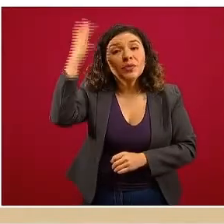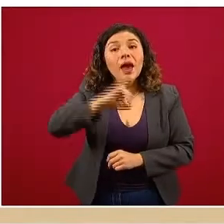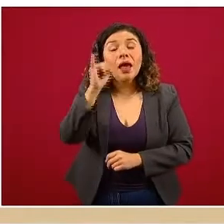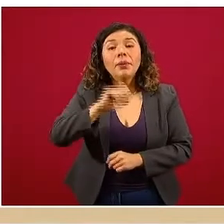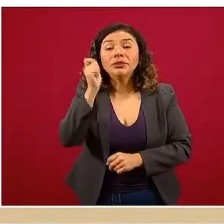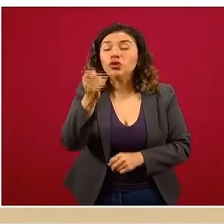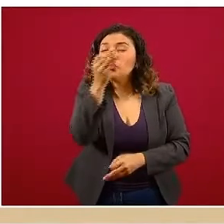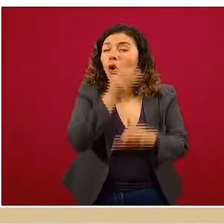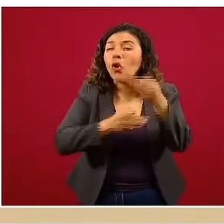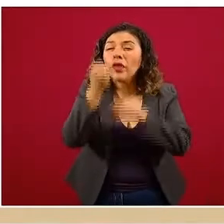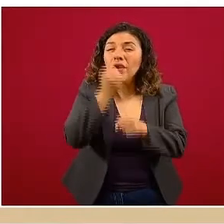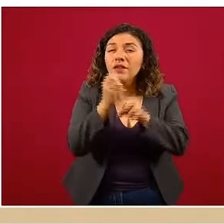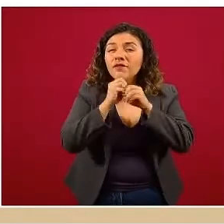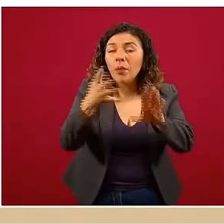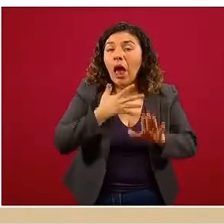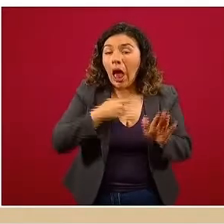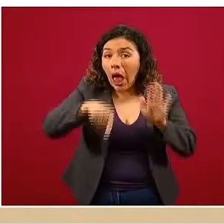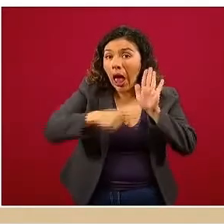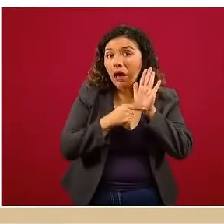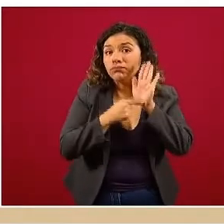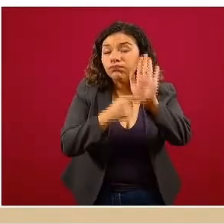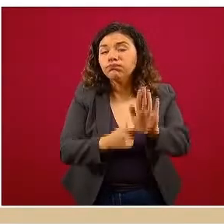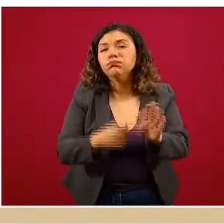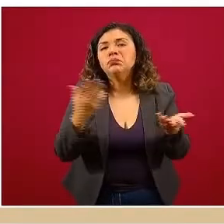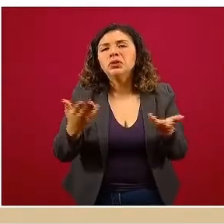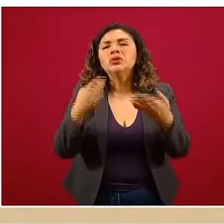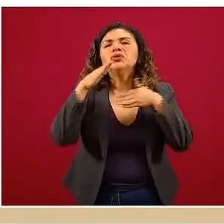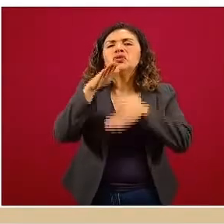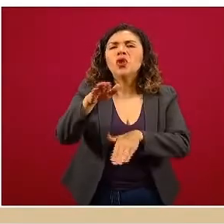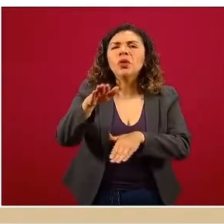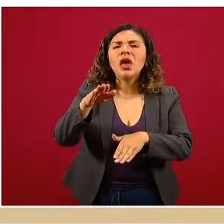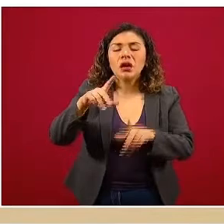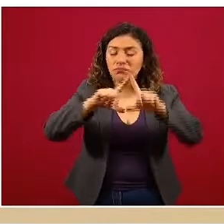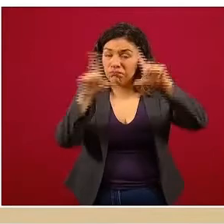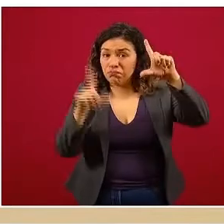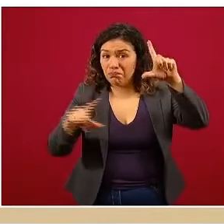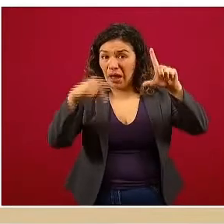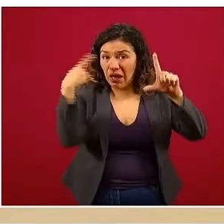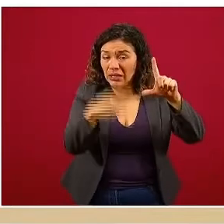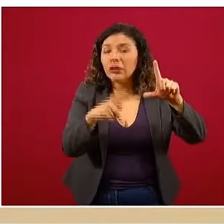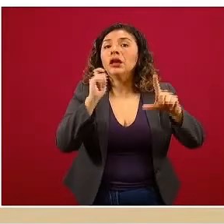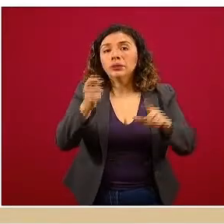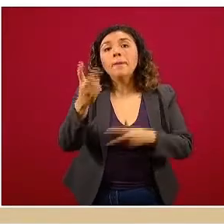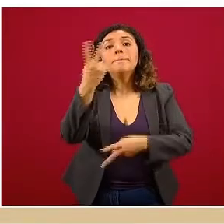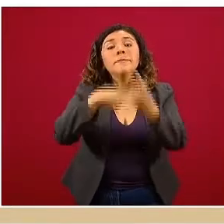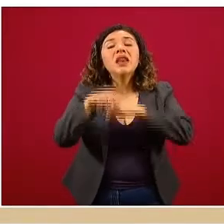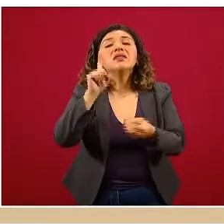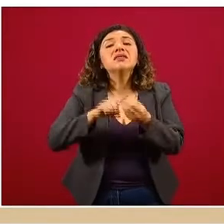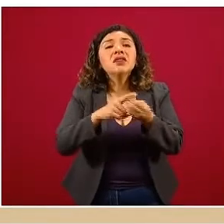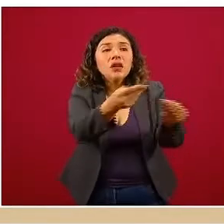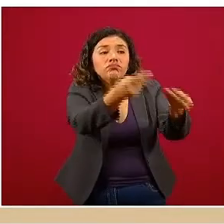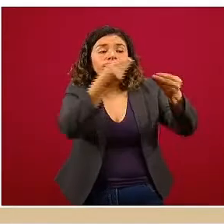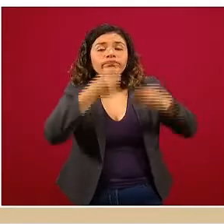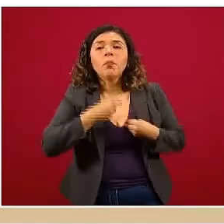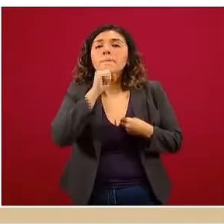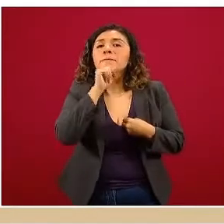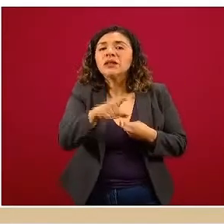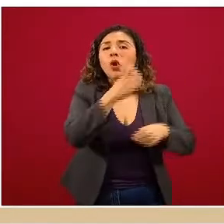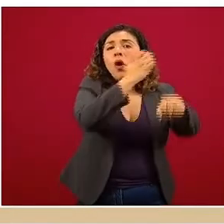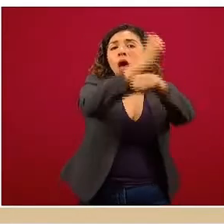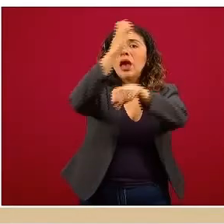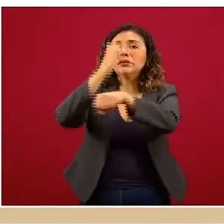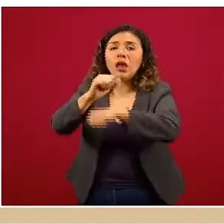que toda la información que presentamos de la nación proviene de las entidades federativas, se genera en las